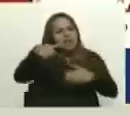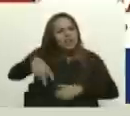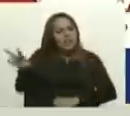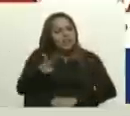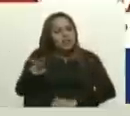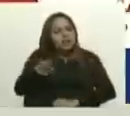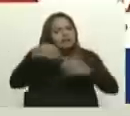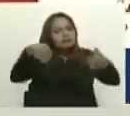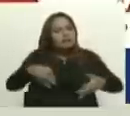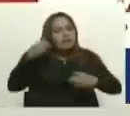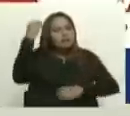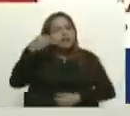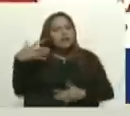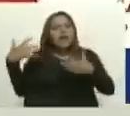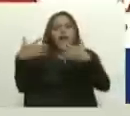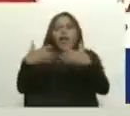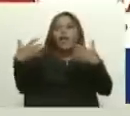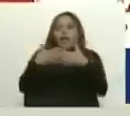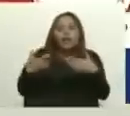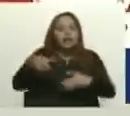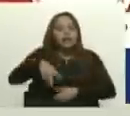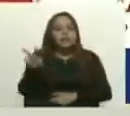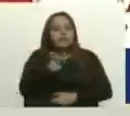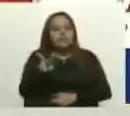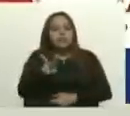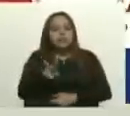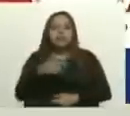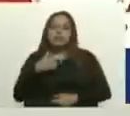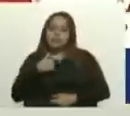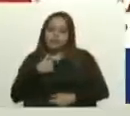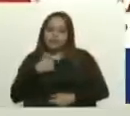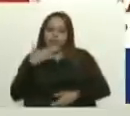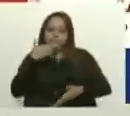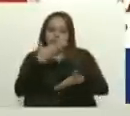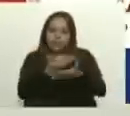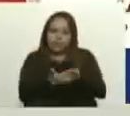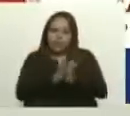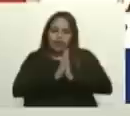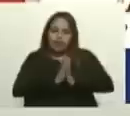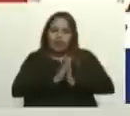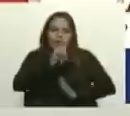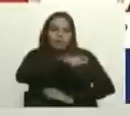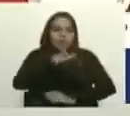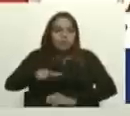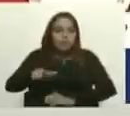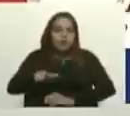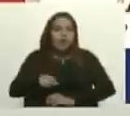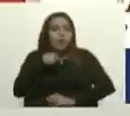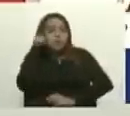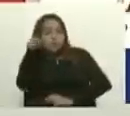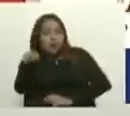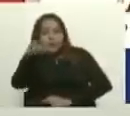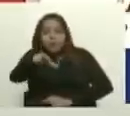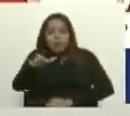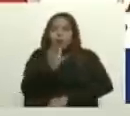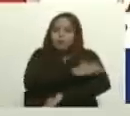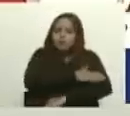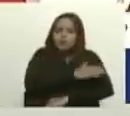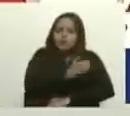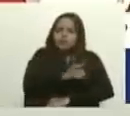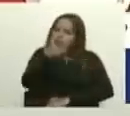Andan pensando en eso. Por eso le pido a nuestro pueblo, a nuestra gente, usted, señor opositor, ¿está de acuerdo con